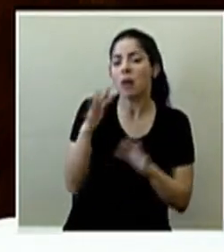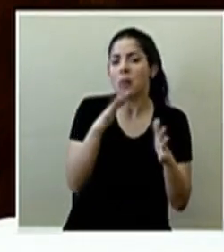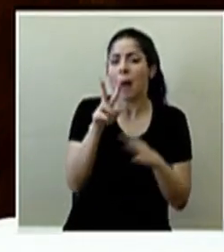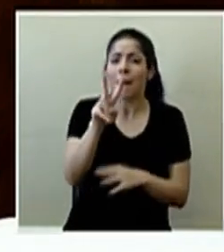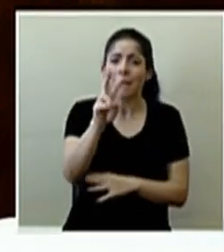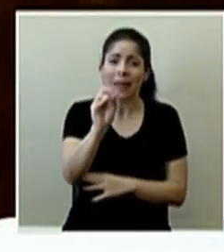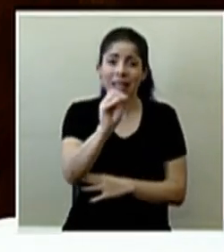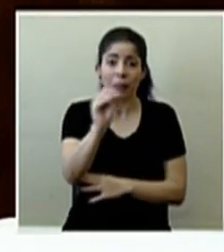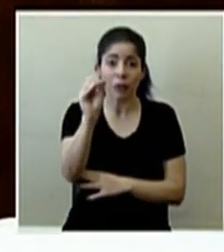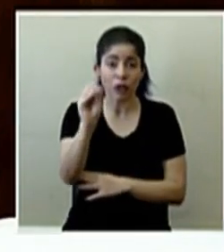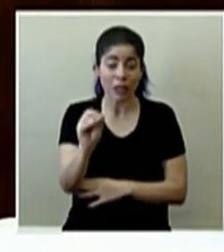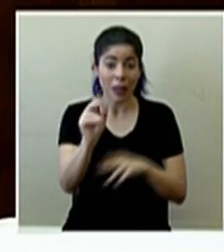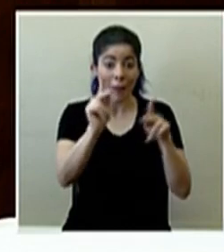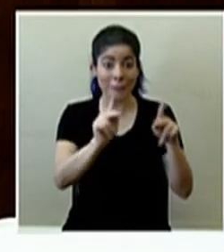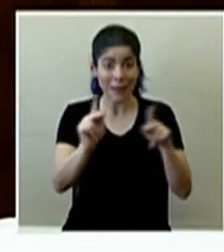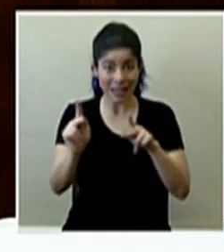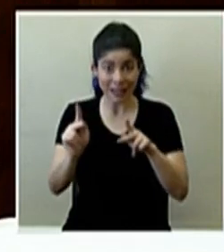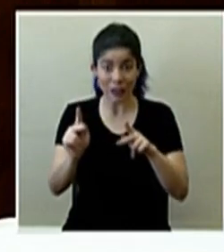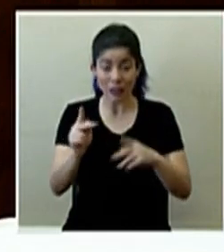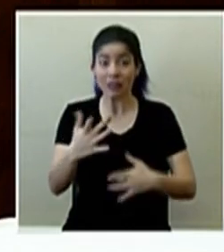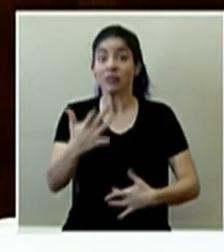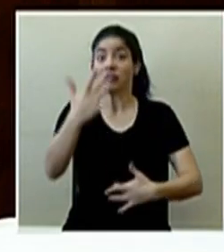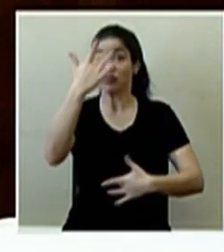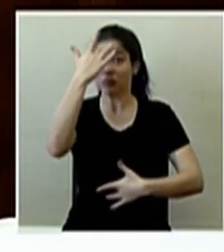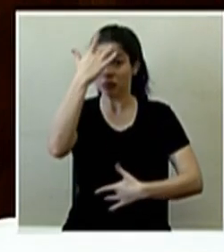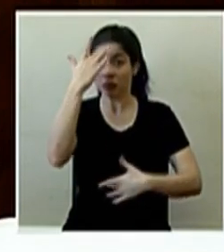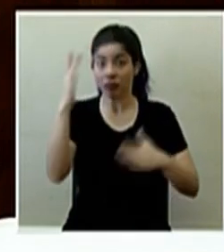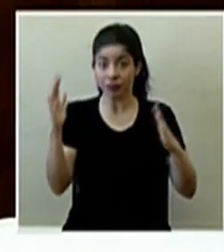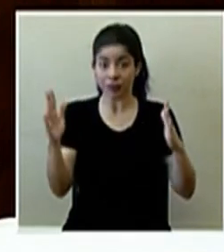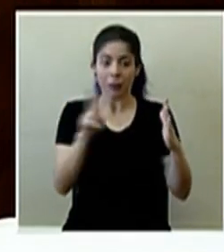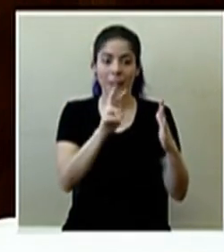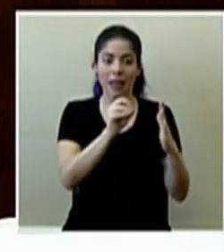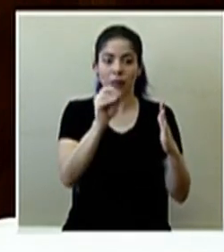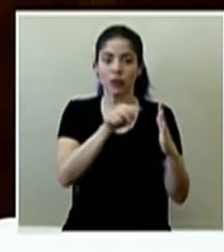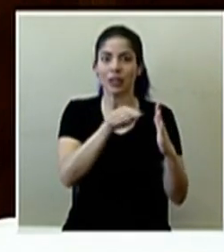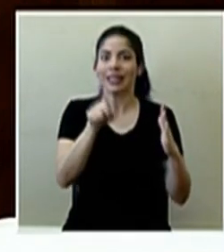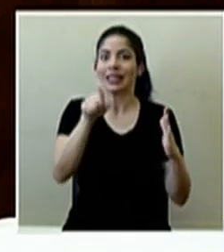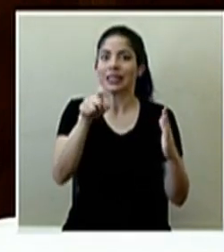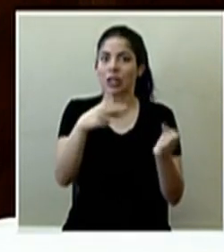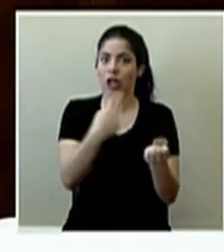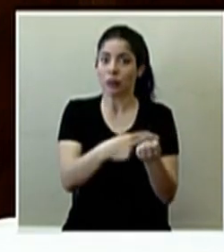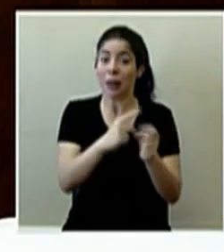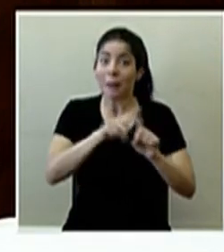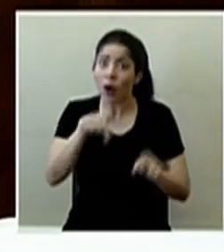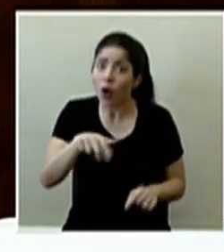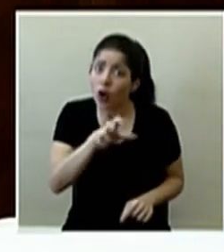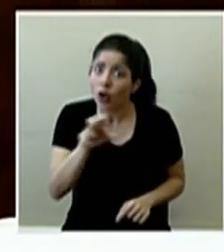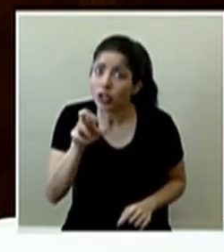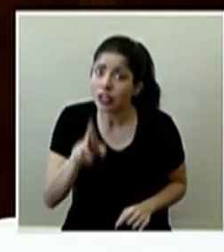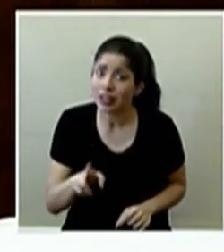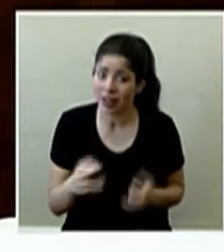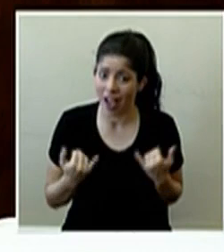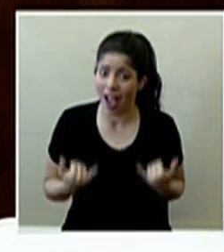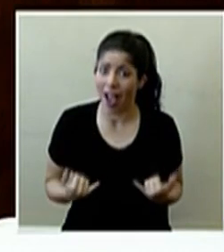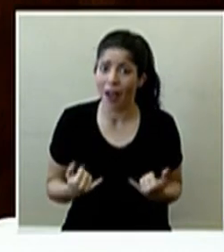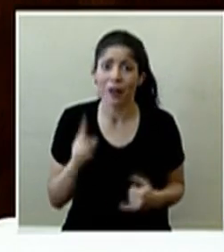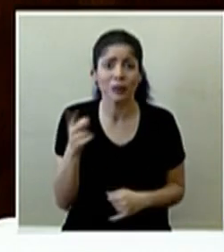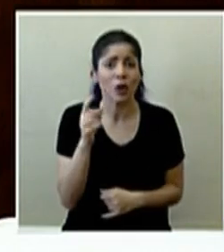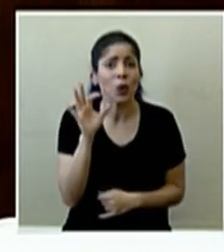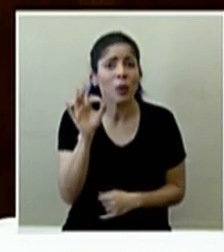20% de las personas afectadas pues necesita hospitalización. En Costa Rica en este momento estamos hablando